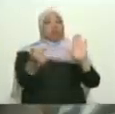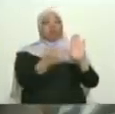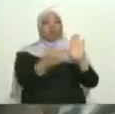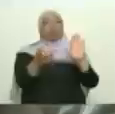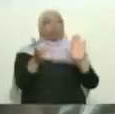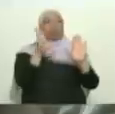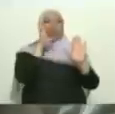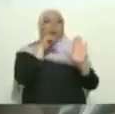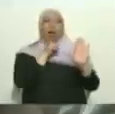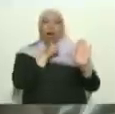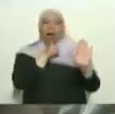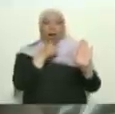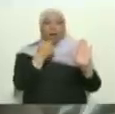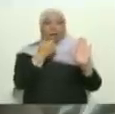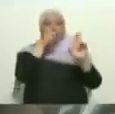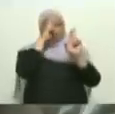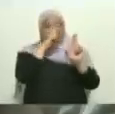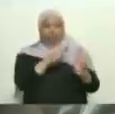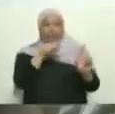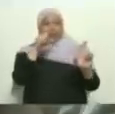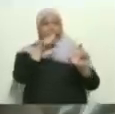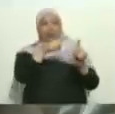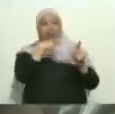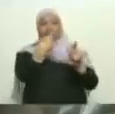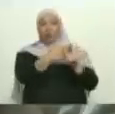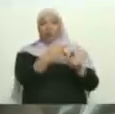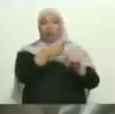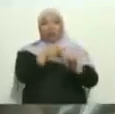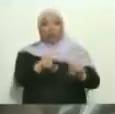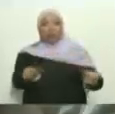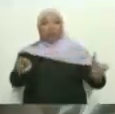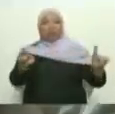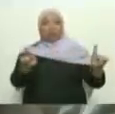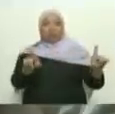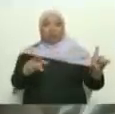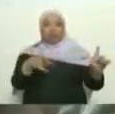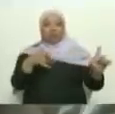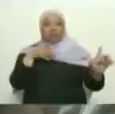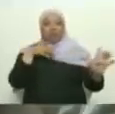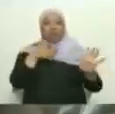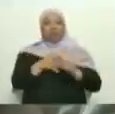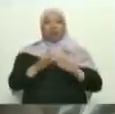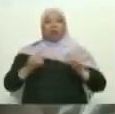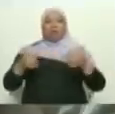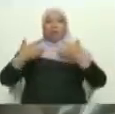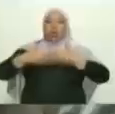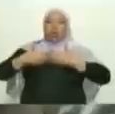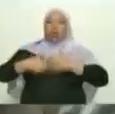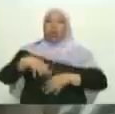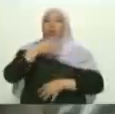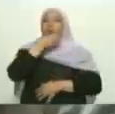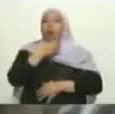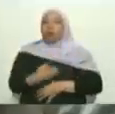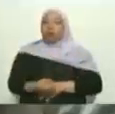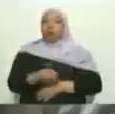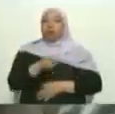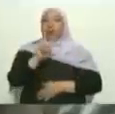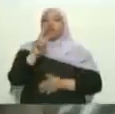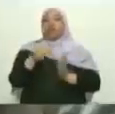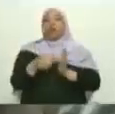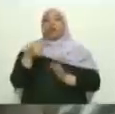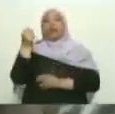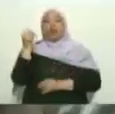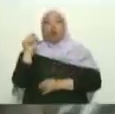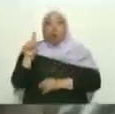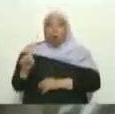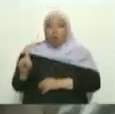gobierno. Desde aquel primer paro empresarial de diciembre del año 2001, recordemos